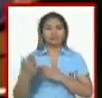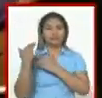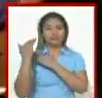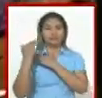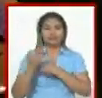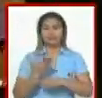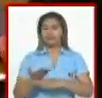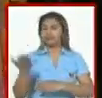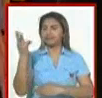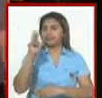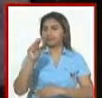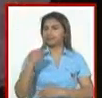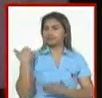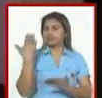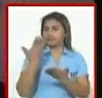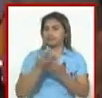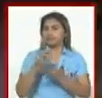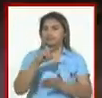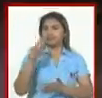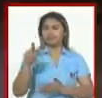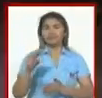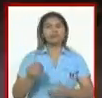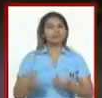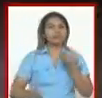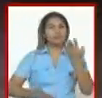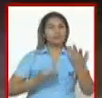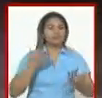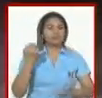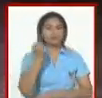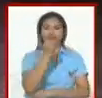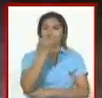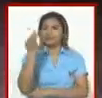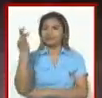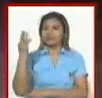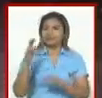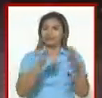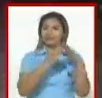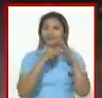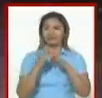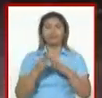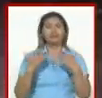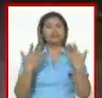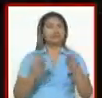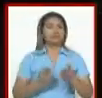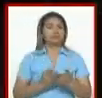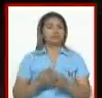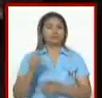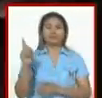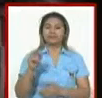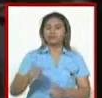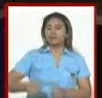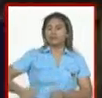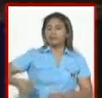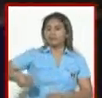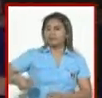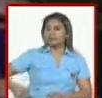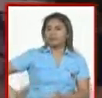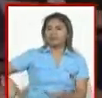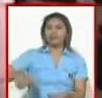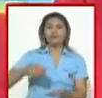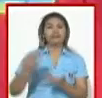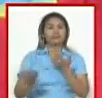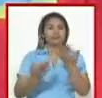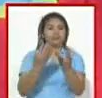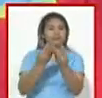500 el pasado martes acudieron a 22 incendios entre forestales y estructurales e incluso tuvieron que usar baldes con agua para sofocar